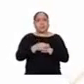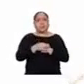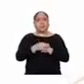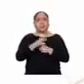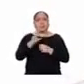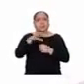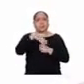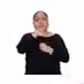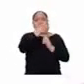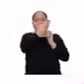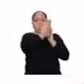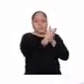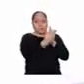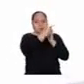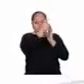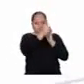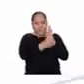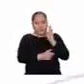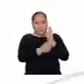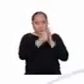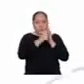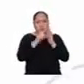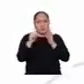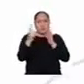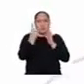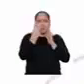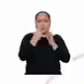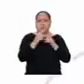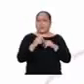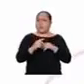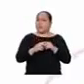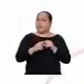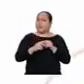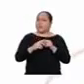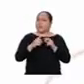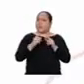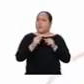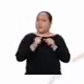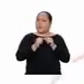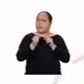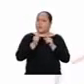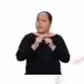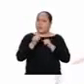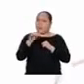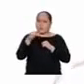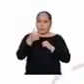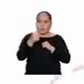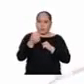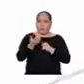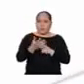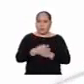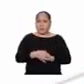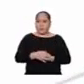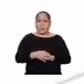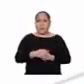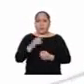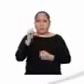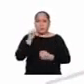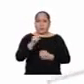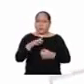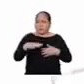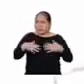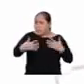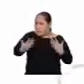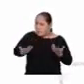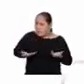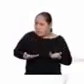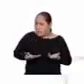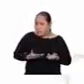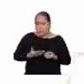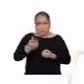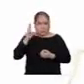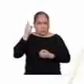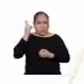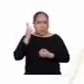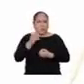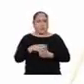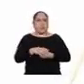2, el primer intervalo empieza con la edad de 10 años. ¿Es esto posible,